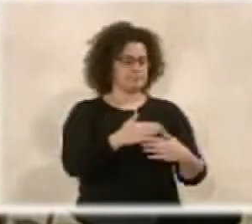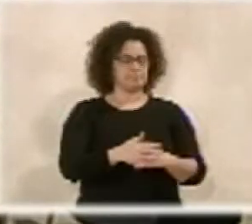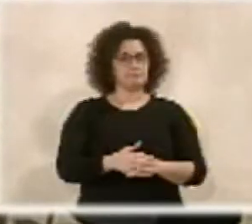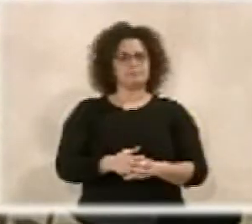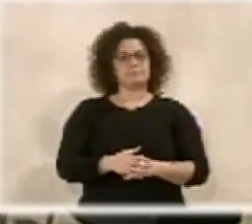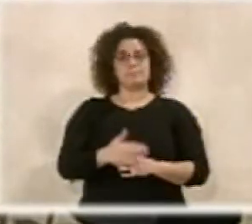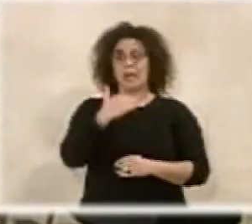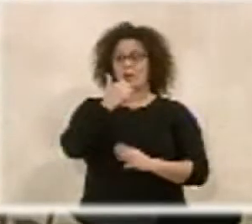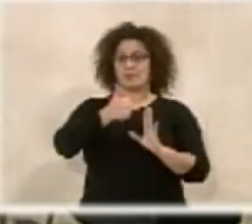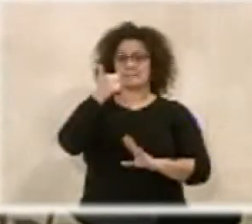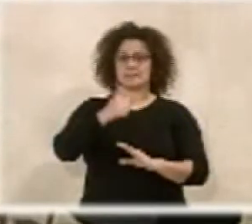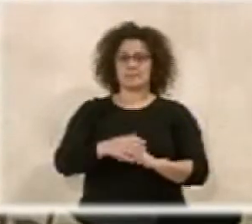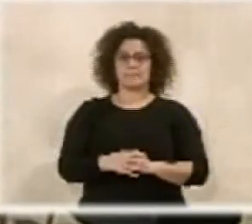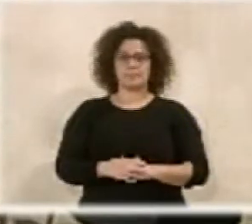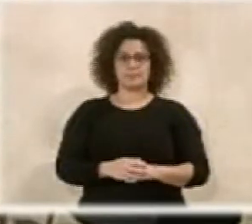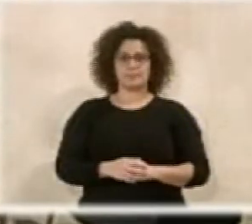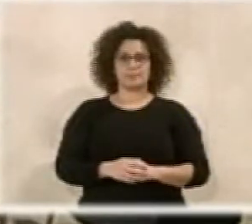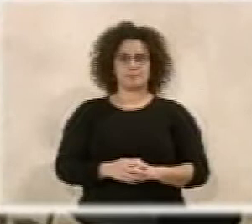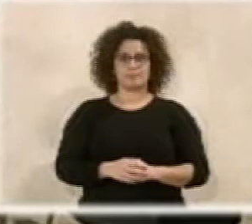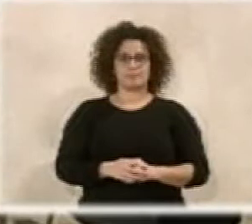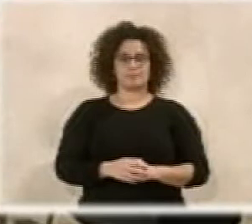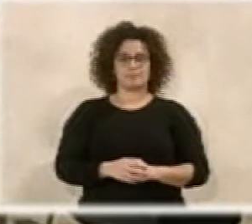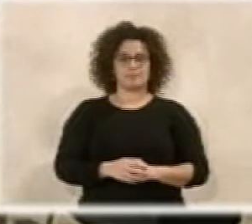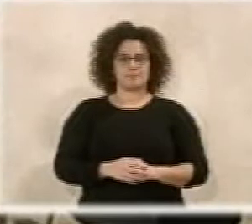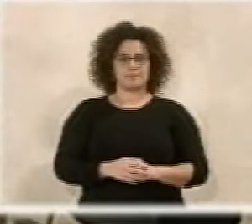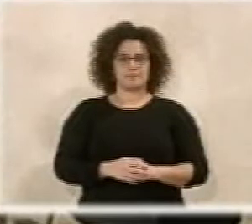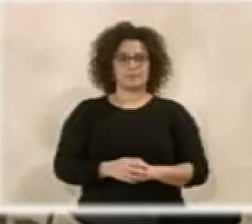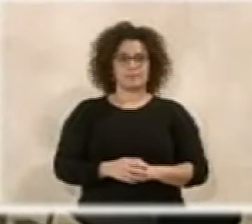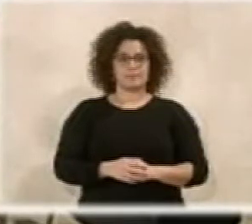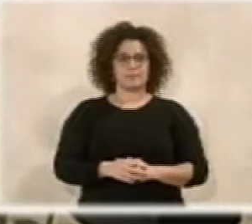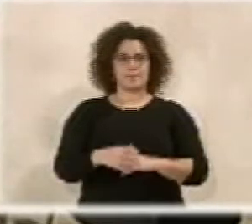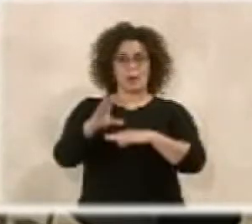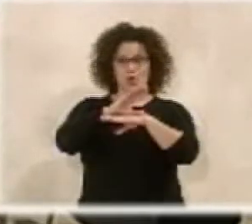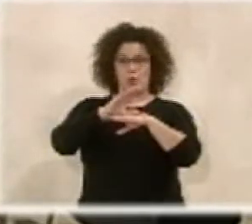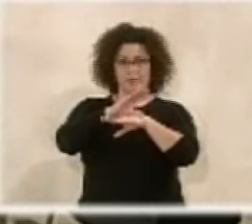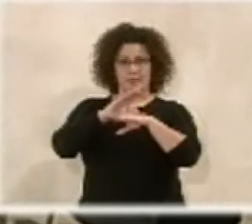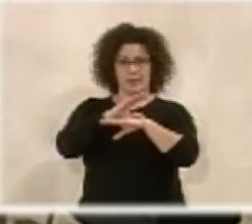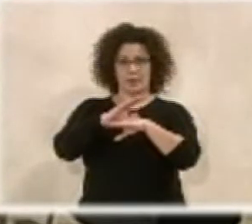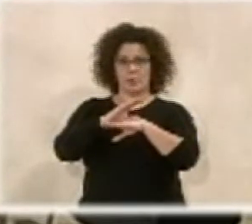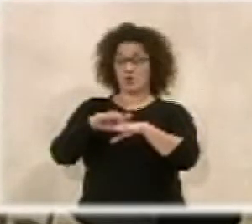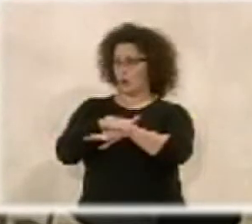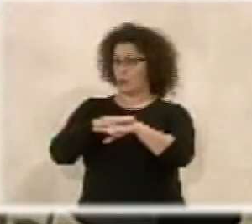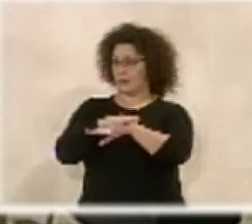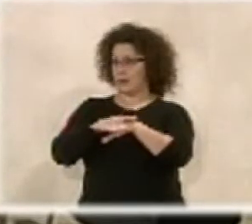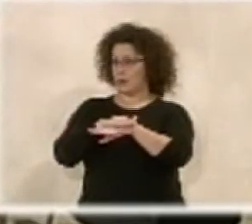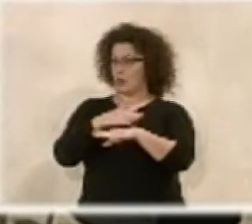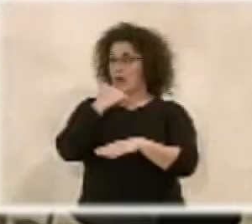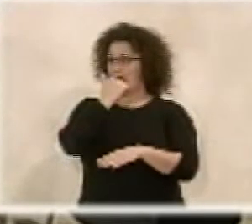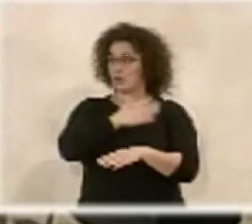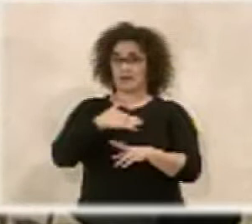Muchas gracias. ¿Alguna cuestión más? No, pues, señores concejales del equipo de gobierno, quieren